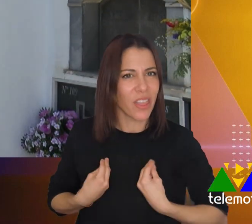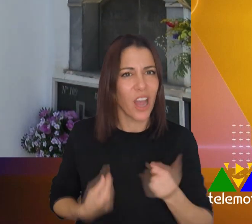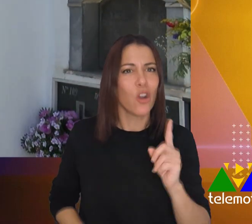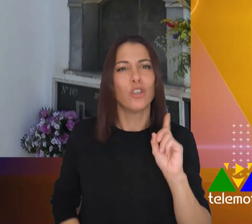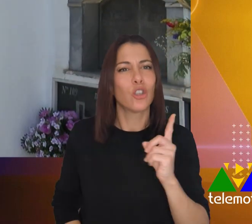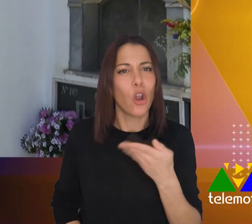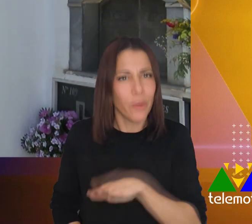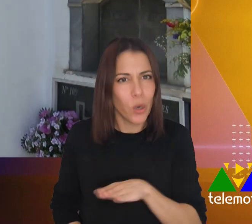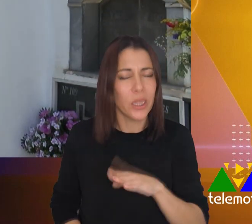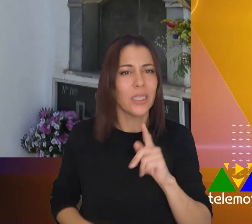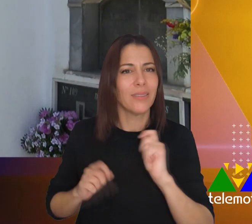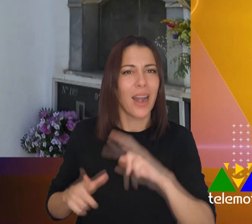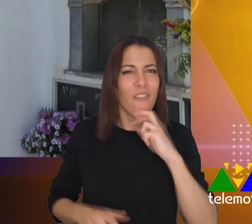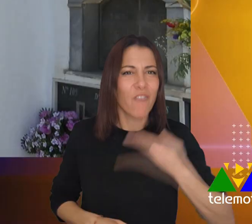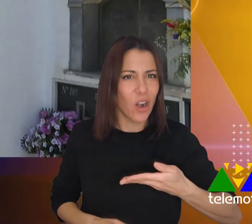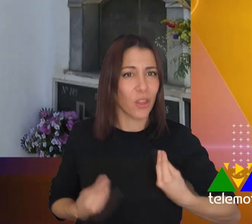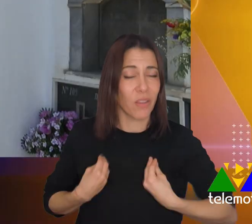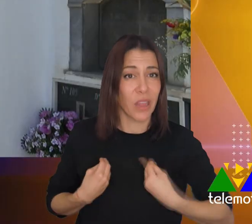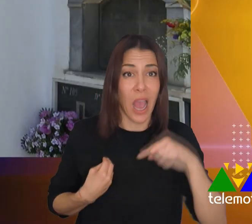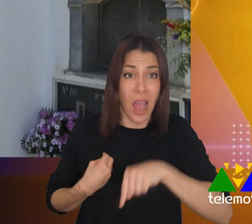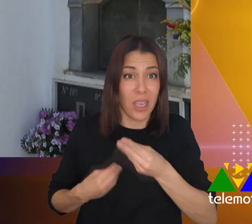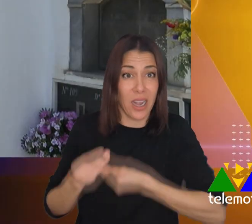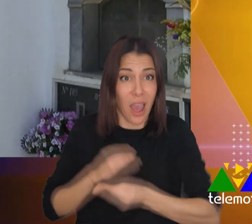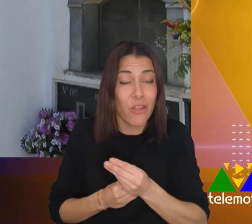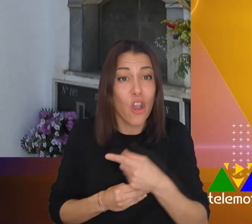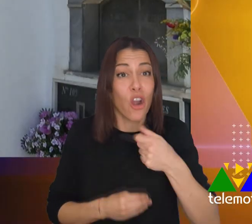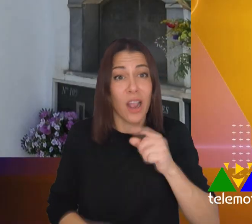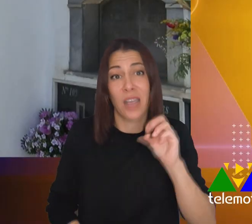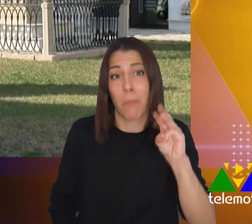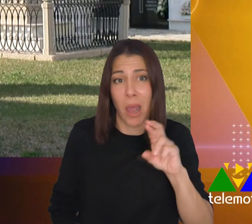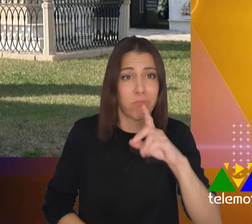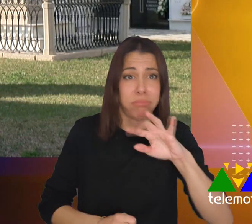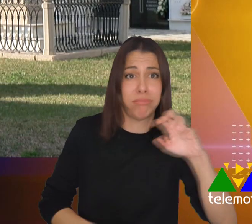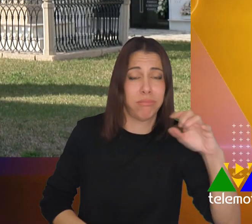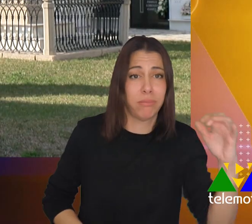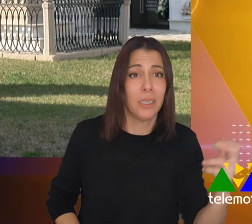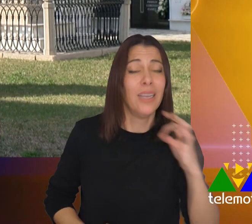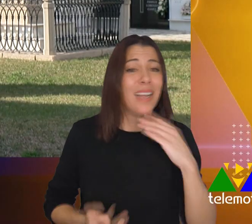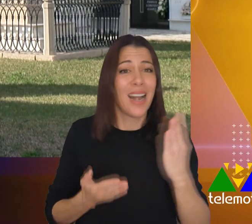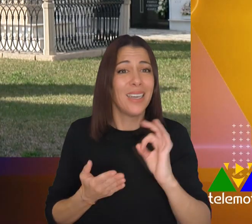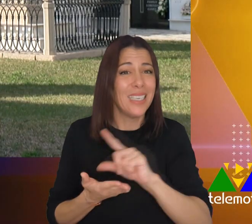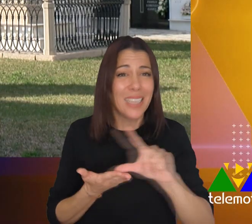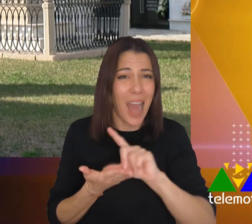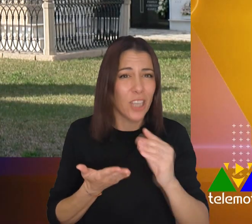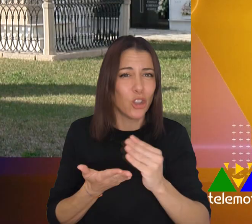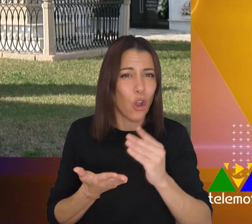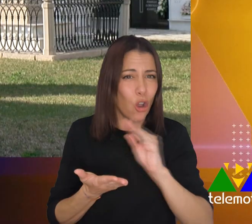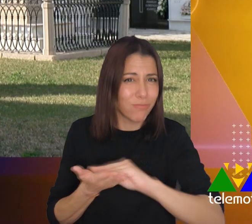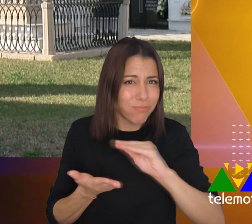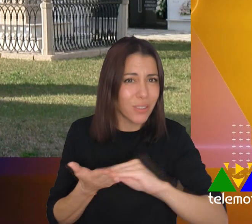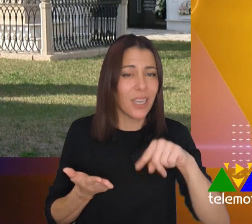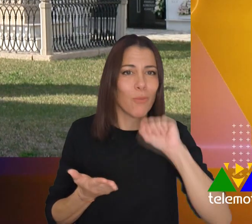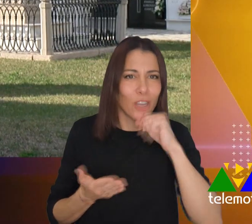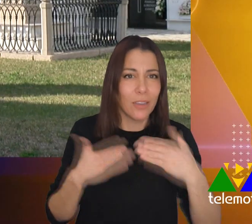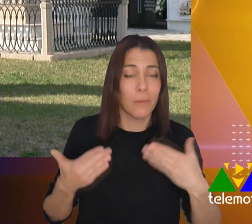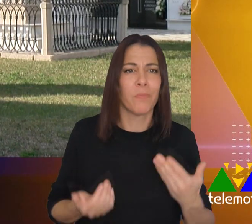muerte, sino su valor de vida, ¿no? Aquí nació, pues, Gaspar Esteva Rabasa, un personaje literato motrileño y tal. Oye, que nos engrandece